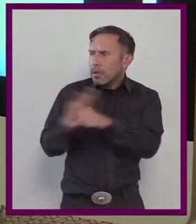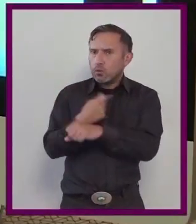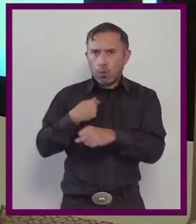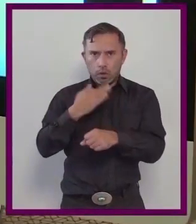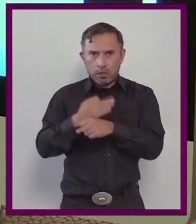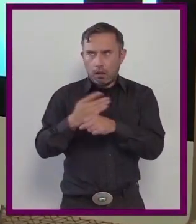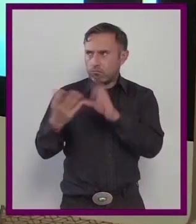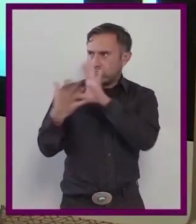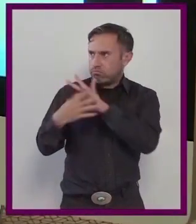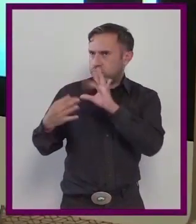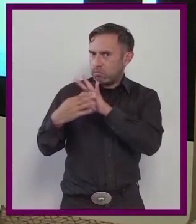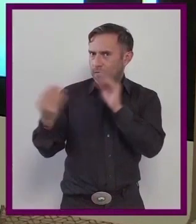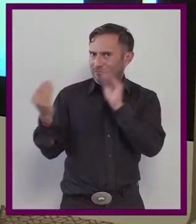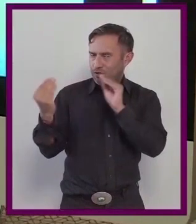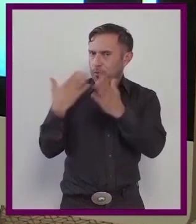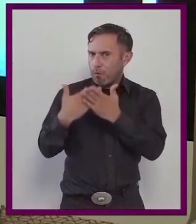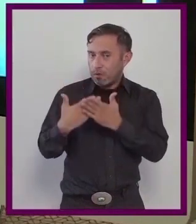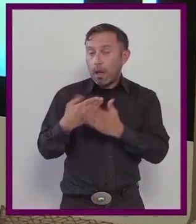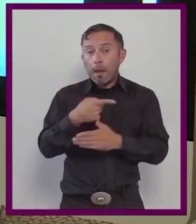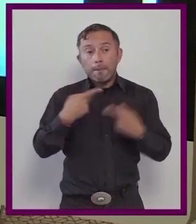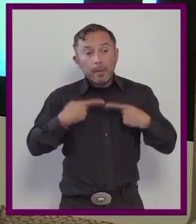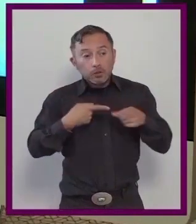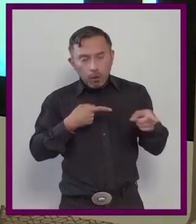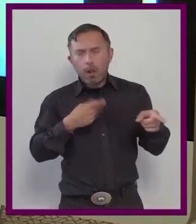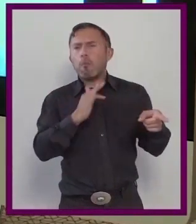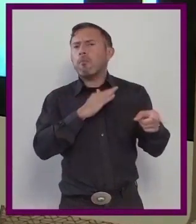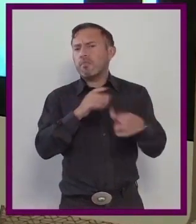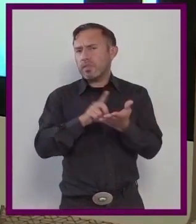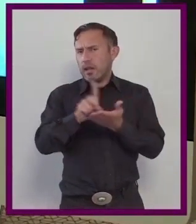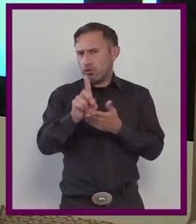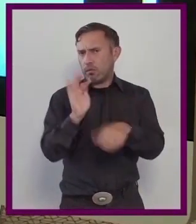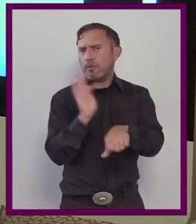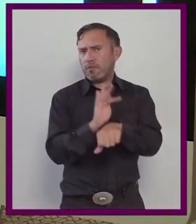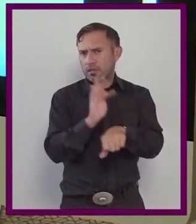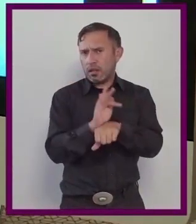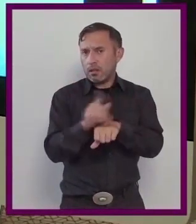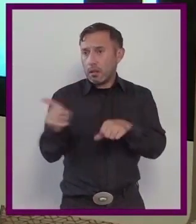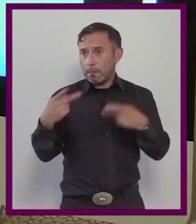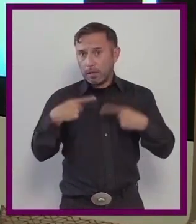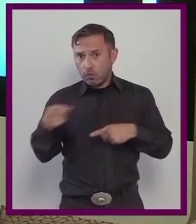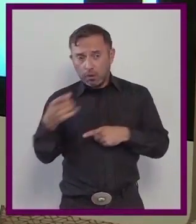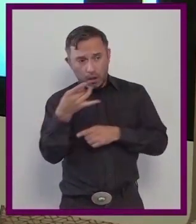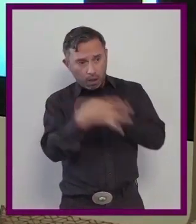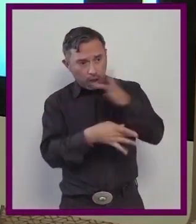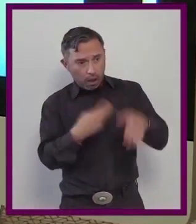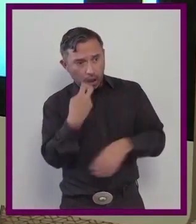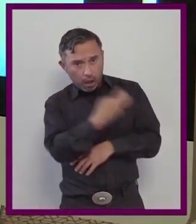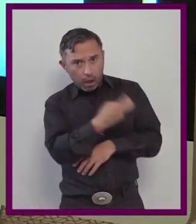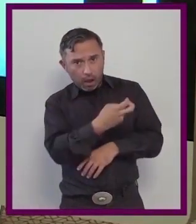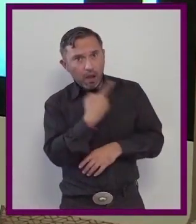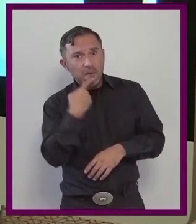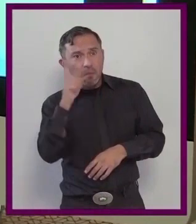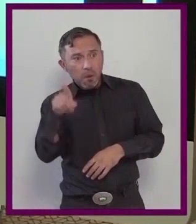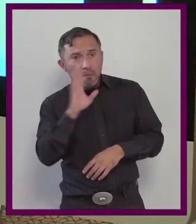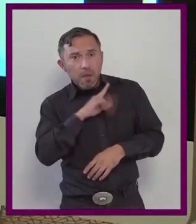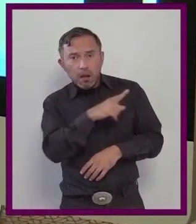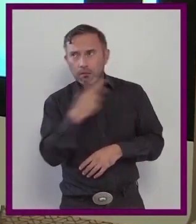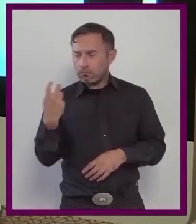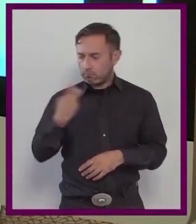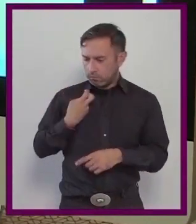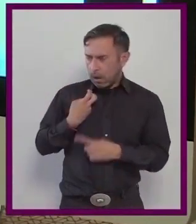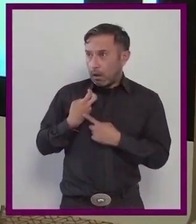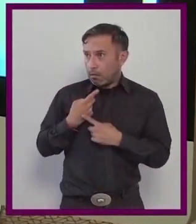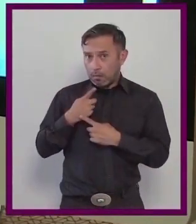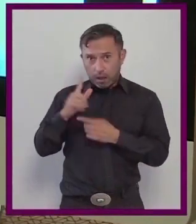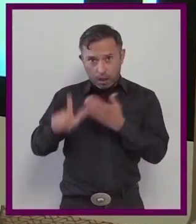los hechos, lo que está sucediendo y cómo esa persona se puede defender frente a, en ese acto, a los argumentos que le están